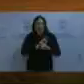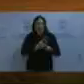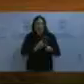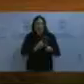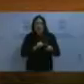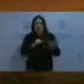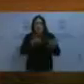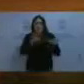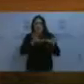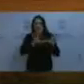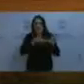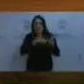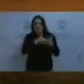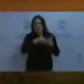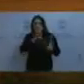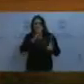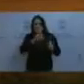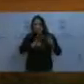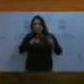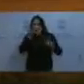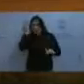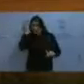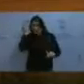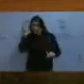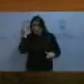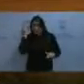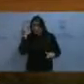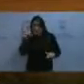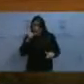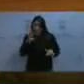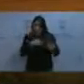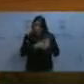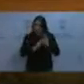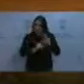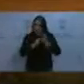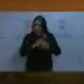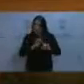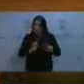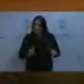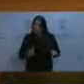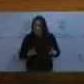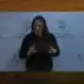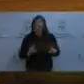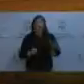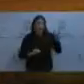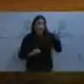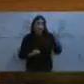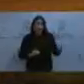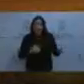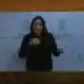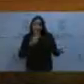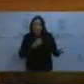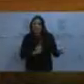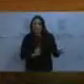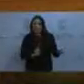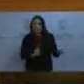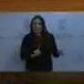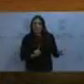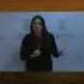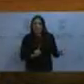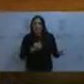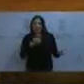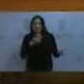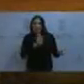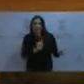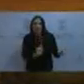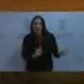más de 10 millones de euros. Eso es incumplir, Pero no dijo que si el problema pero no